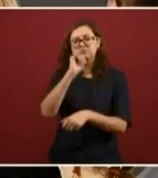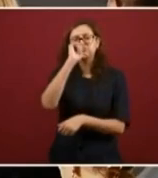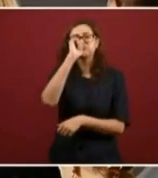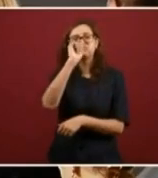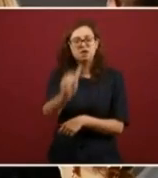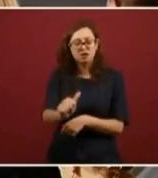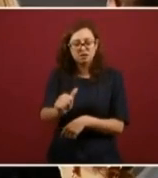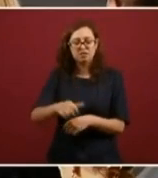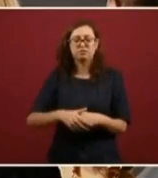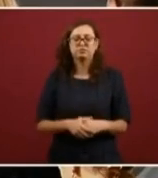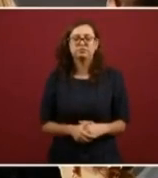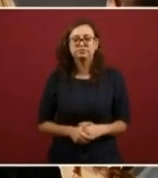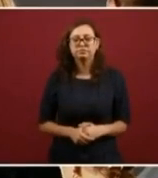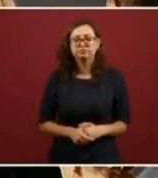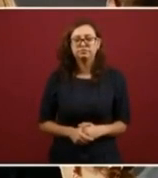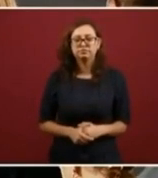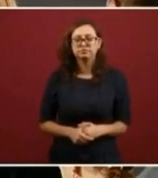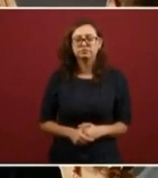La siguiente, por favor.